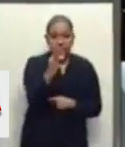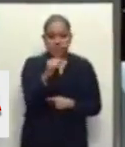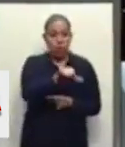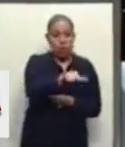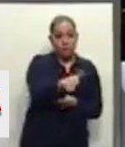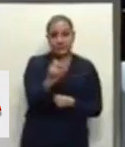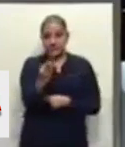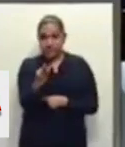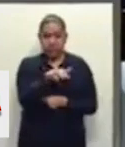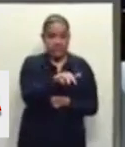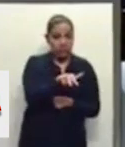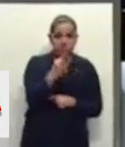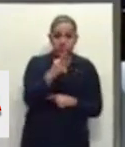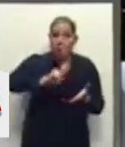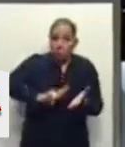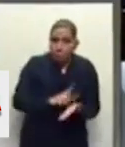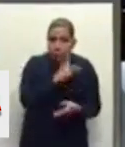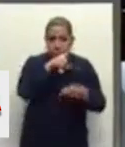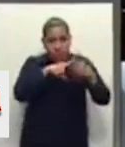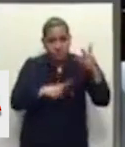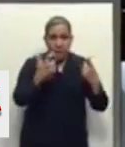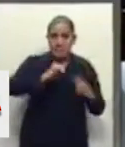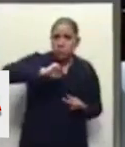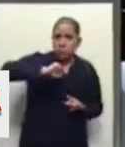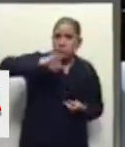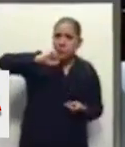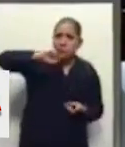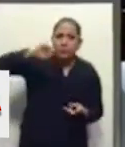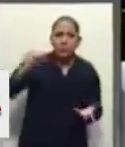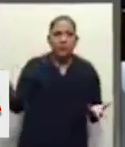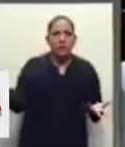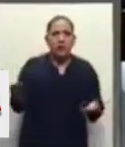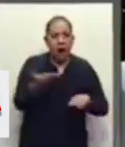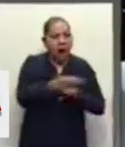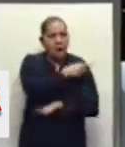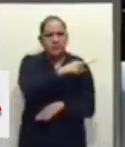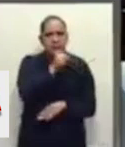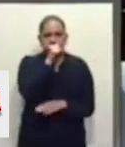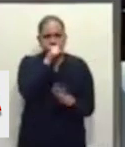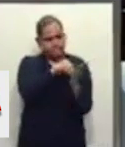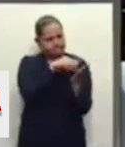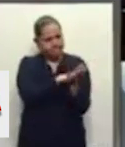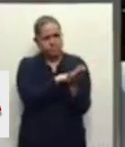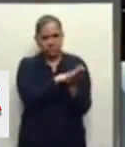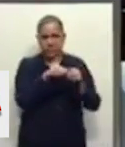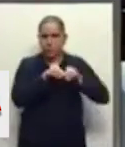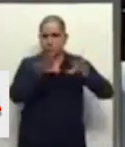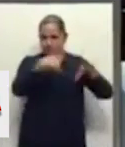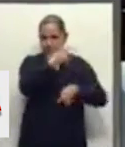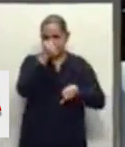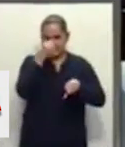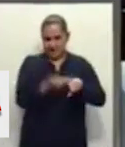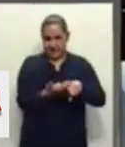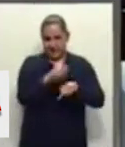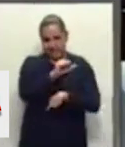y el 18 de febrero, de acuerdo a lo que publicó a finales de diciembre la propia Secretaría